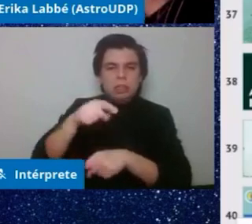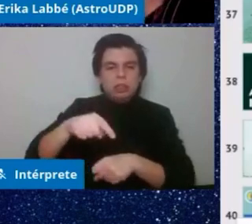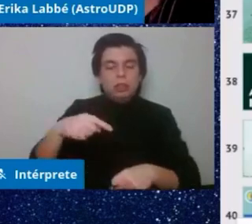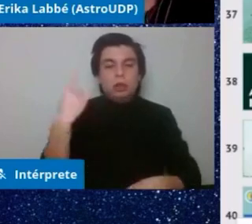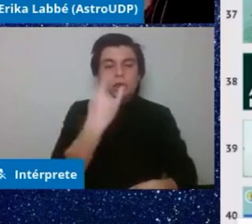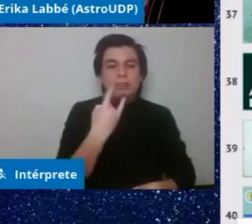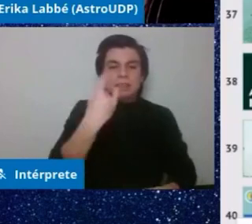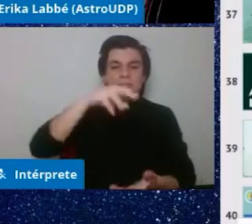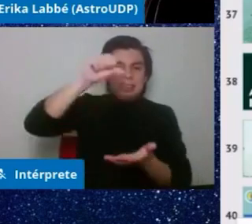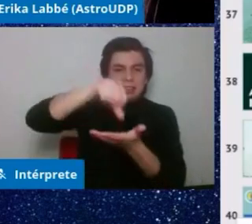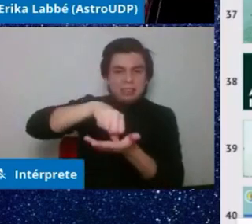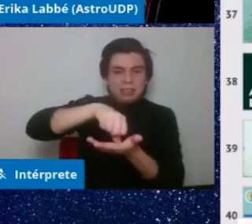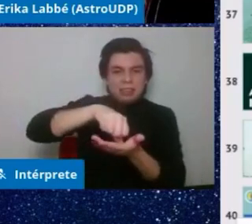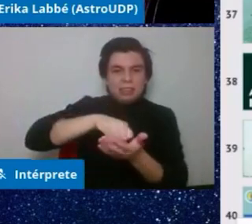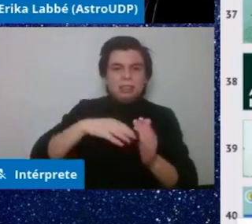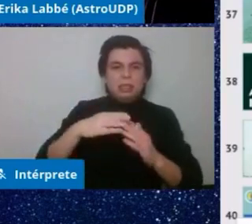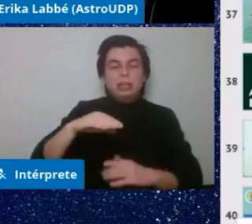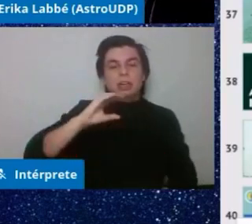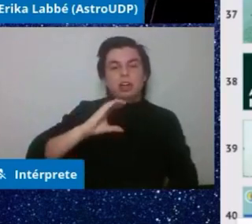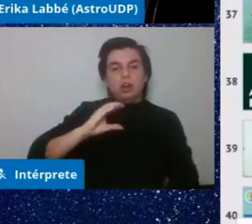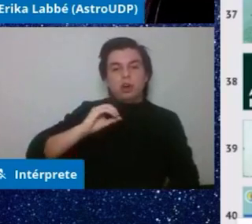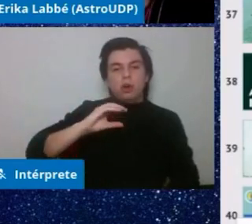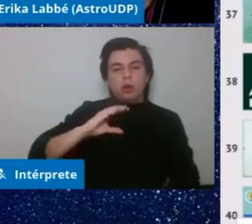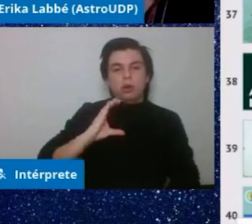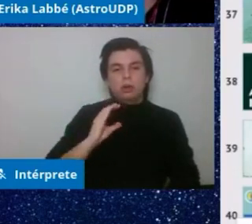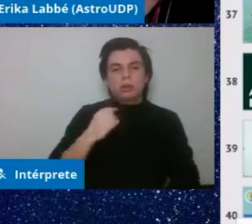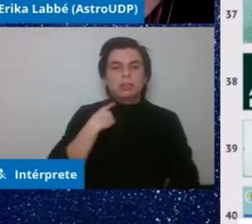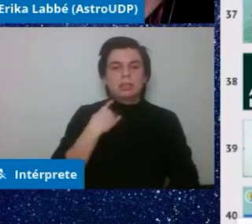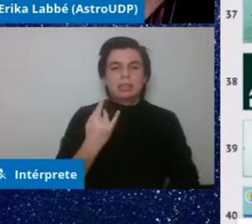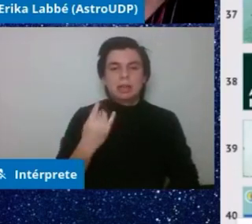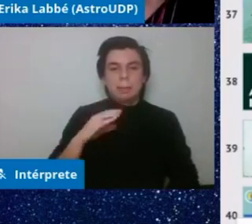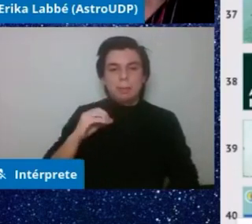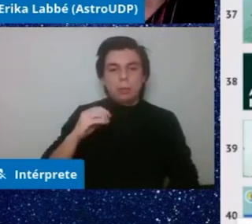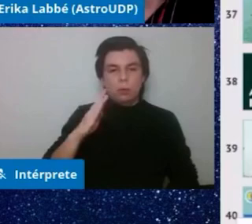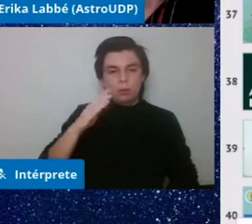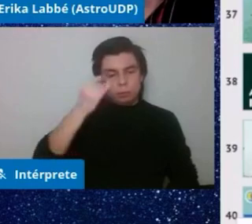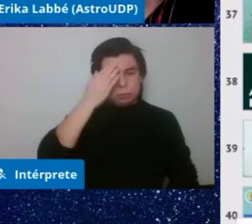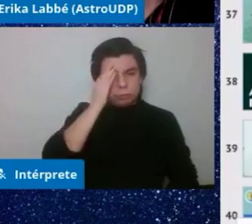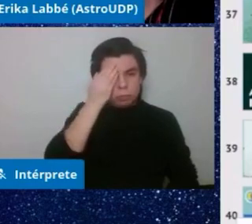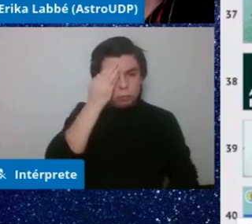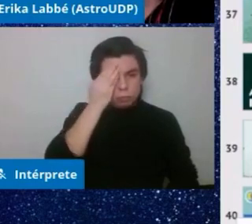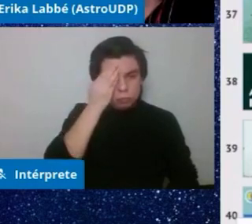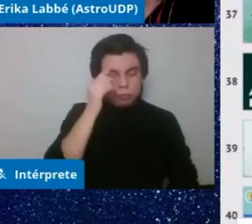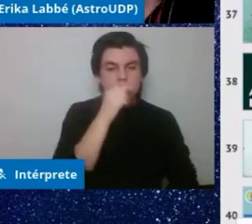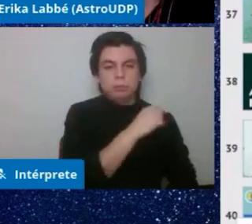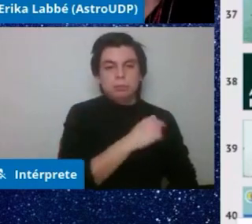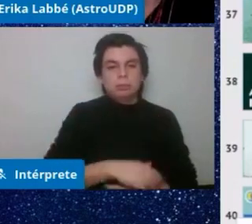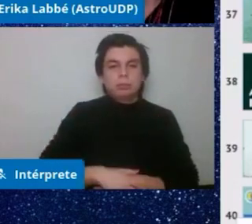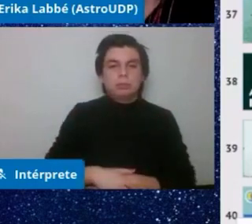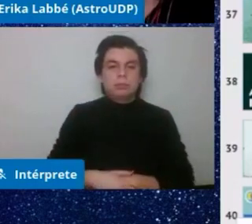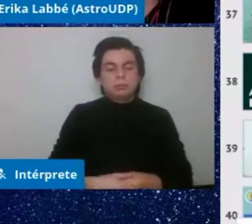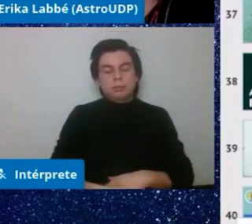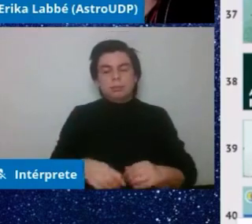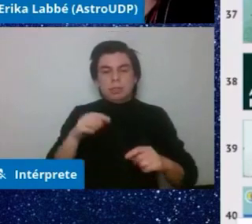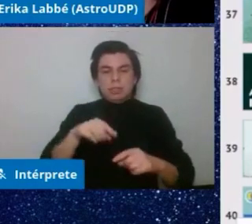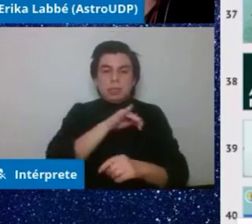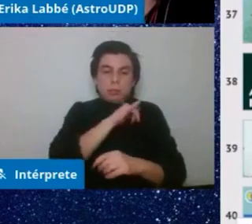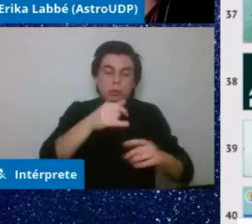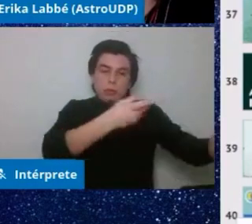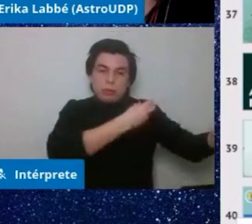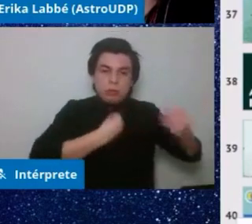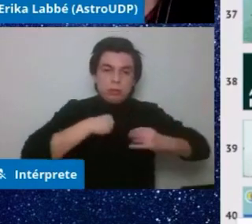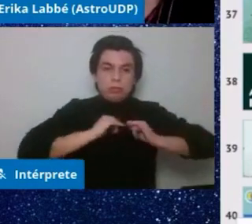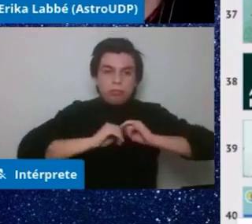por ahí va a salir toda esa información, aunque probablemente nosotros la compartamos en todo caso en nuestras redes sociales. Así que hay también